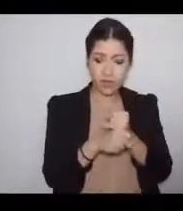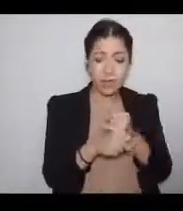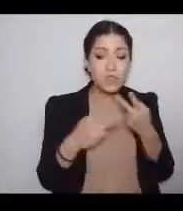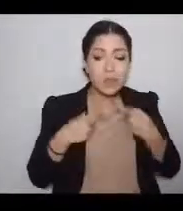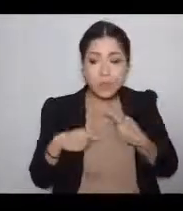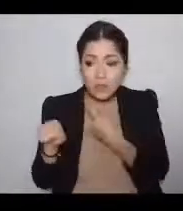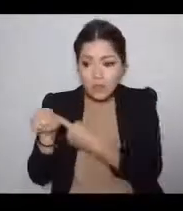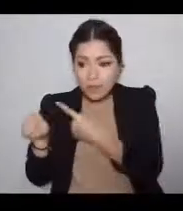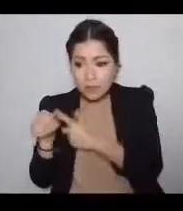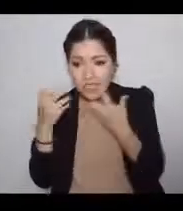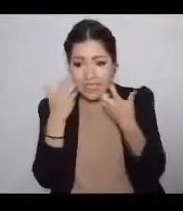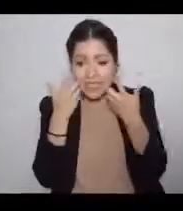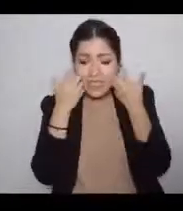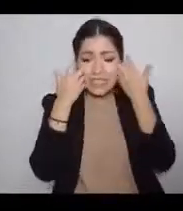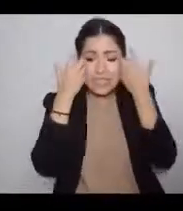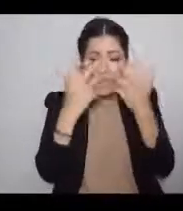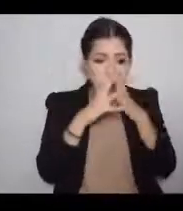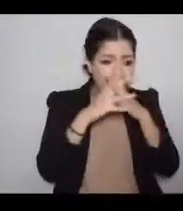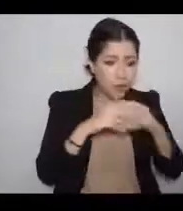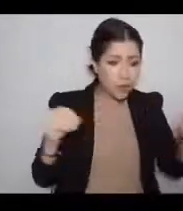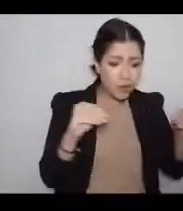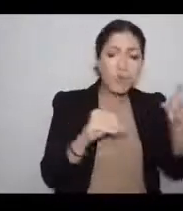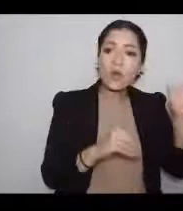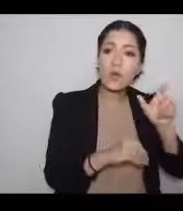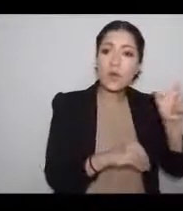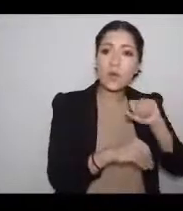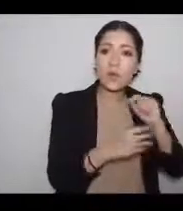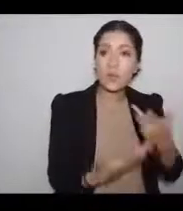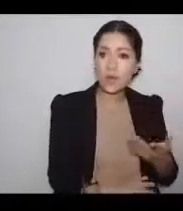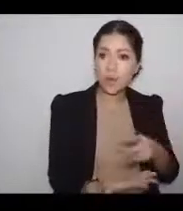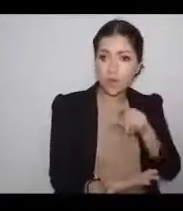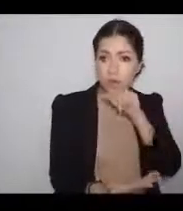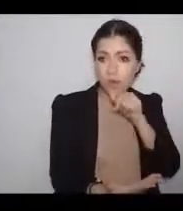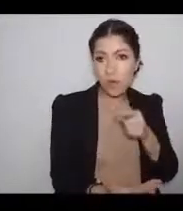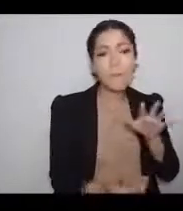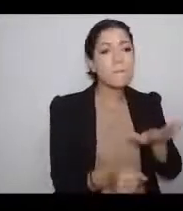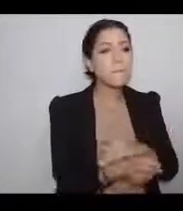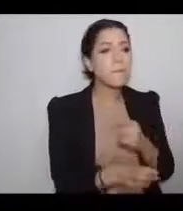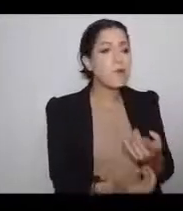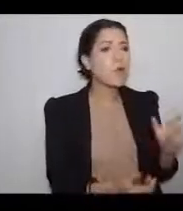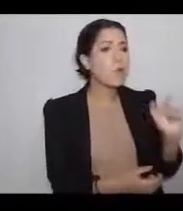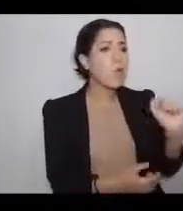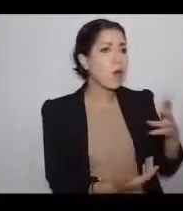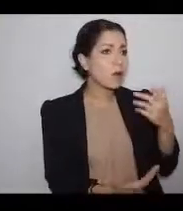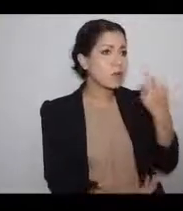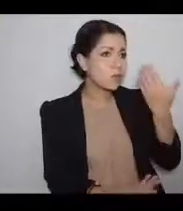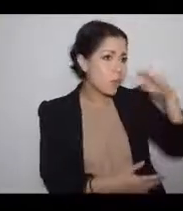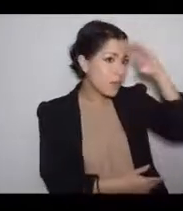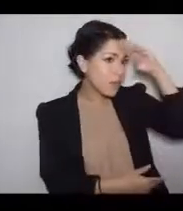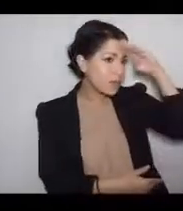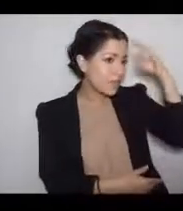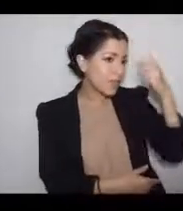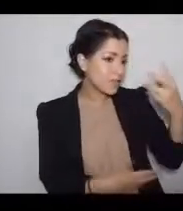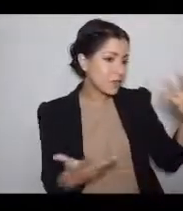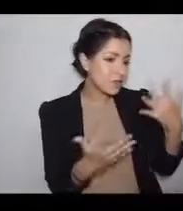alivio. Cuando consigue su dosis, se siente poca madre. Su dosis son las ideas. Actúa de ese